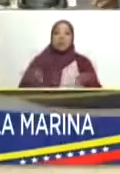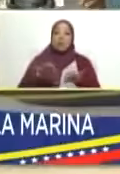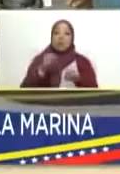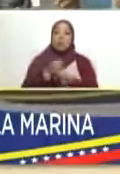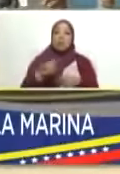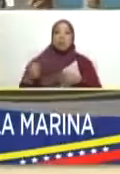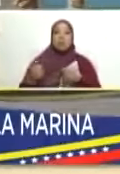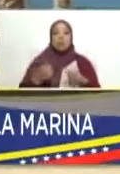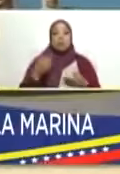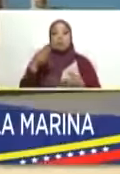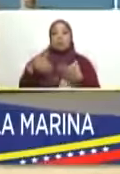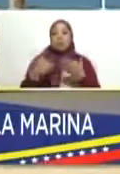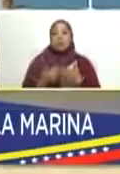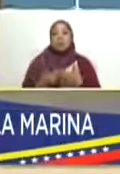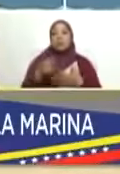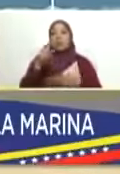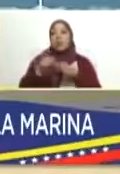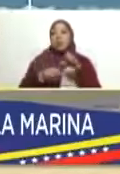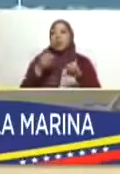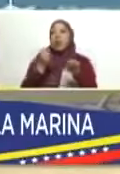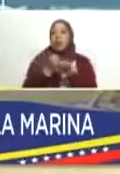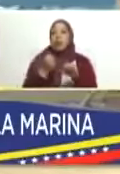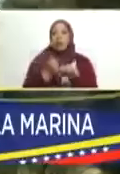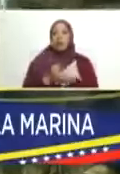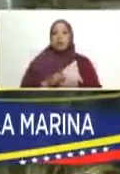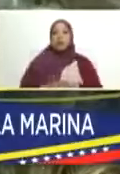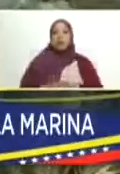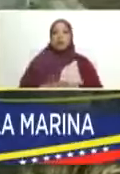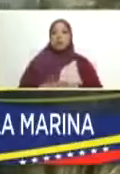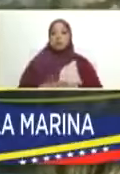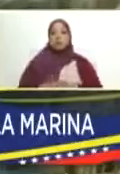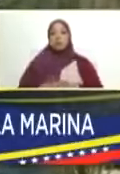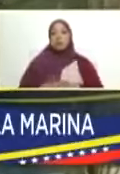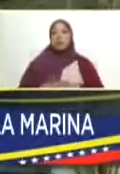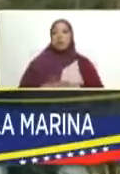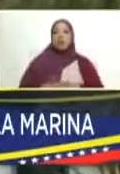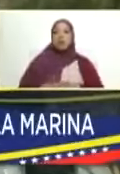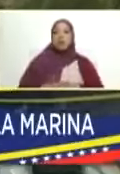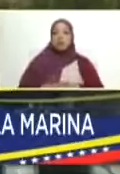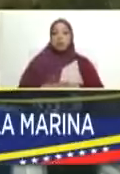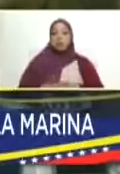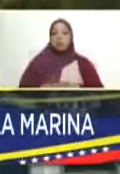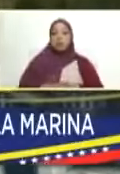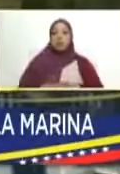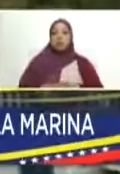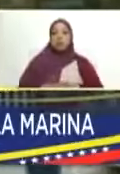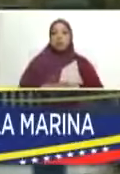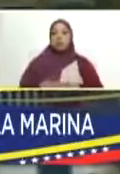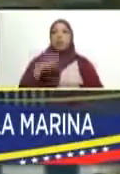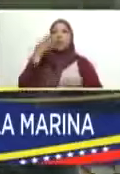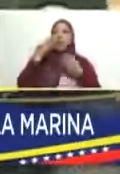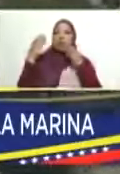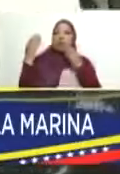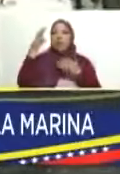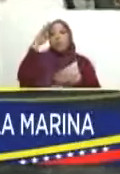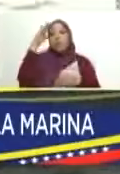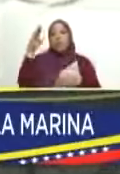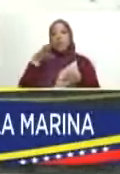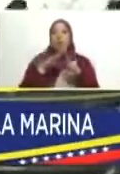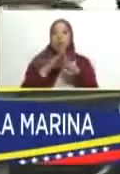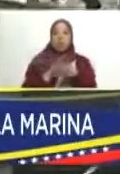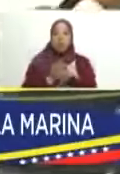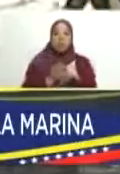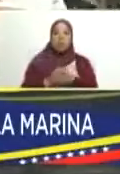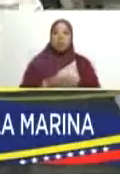a pescar, presidente. Silita, Silita le gusta mucho la pesca, Silita. En esa terraza del amor. ¿Qué me dice Silita en la terraza del amor? Un saludo, Silita.